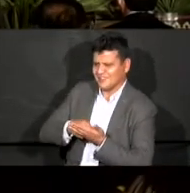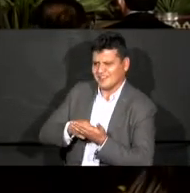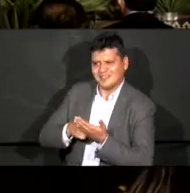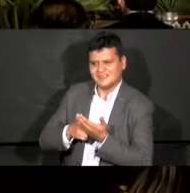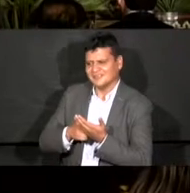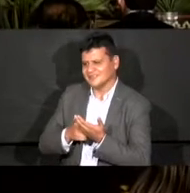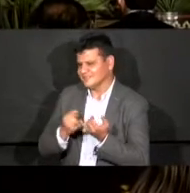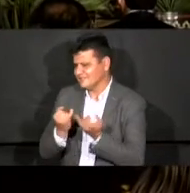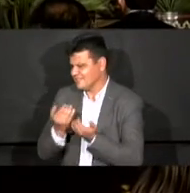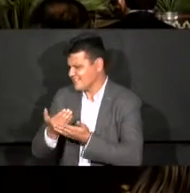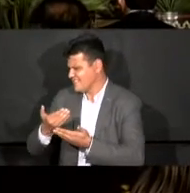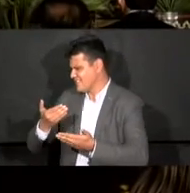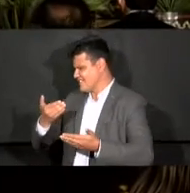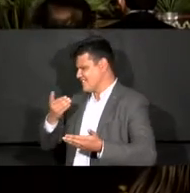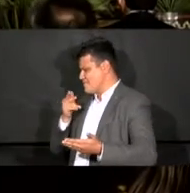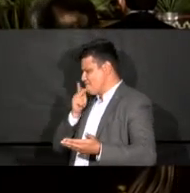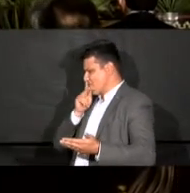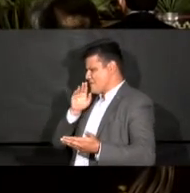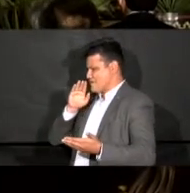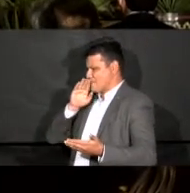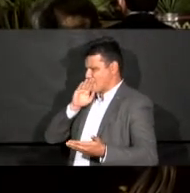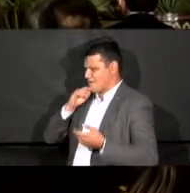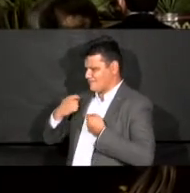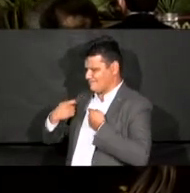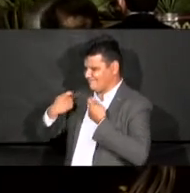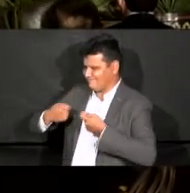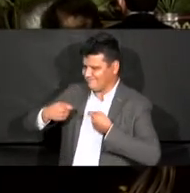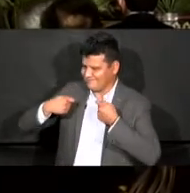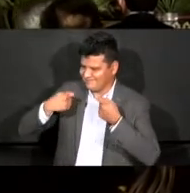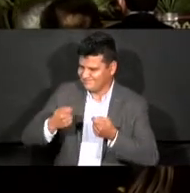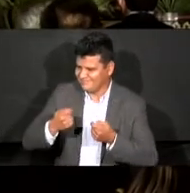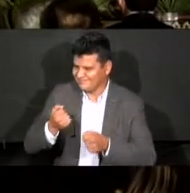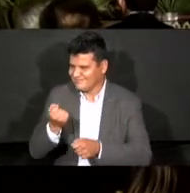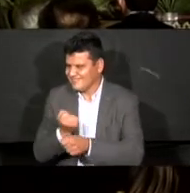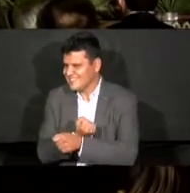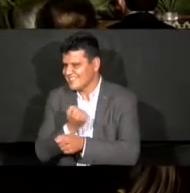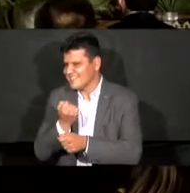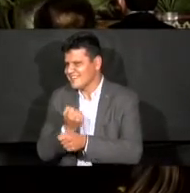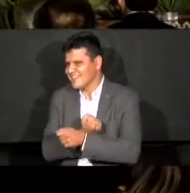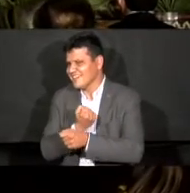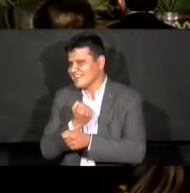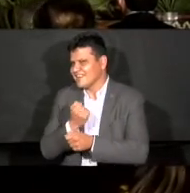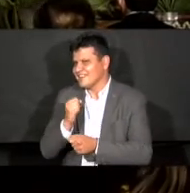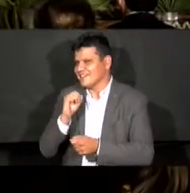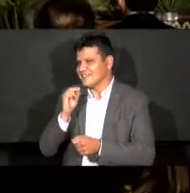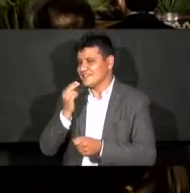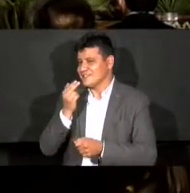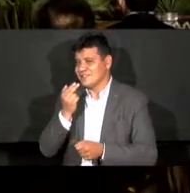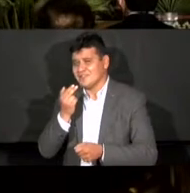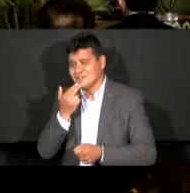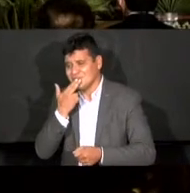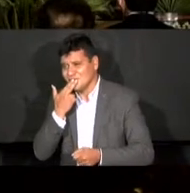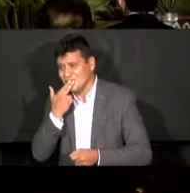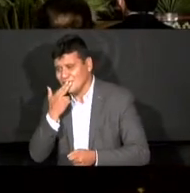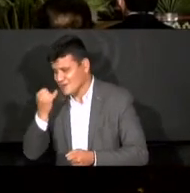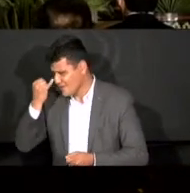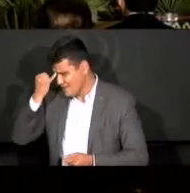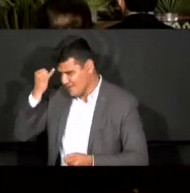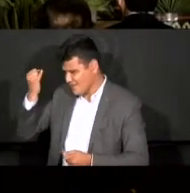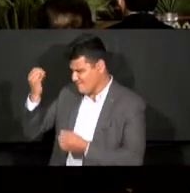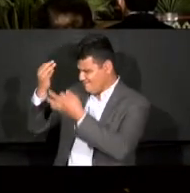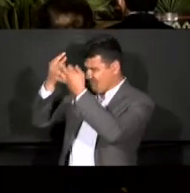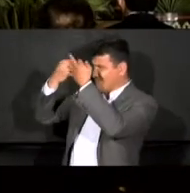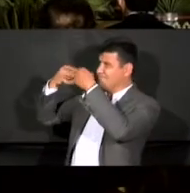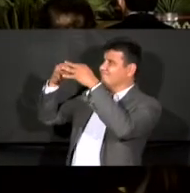Amados, heredamos su sangre guerrera y también sus ideales